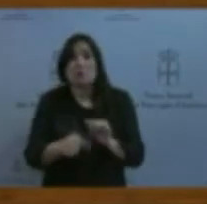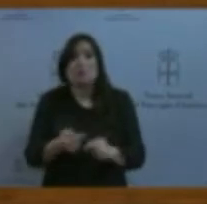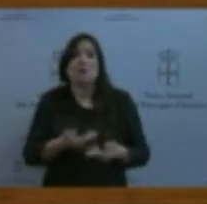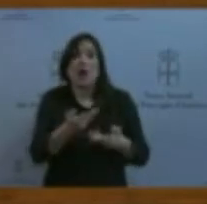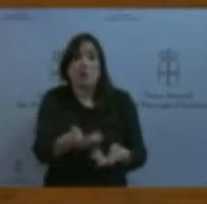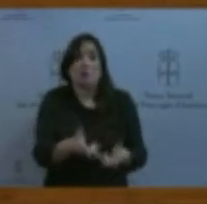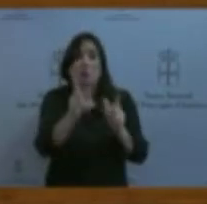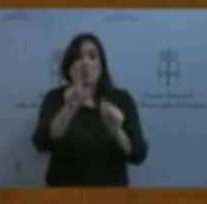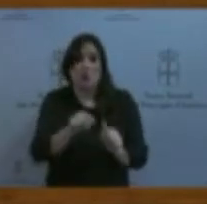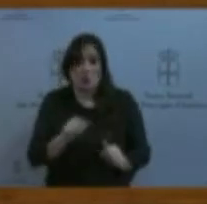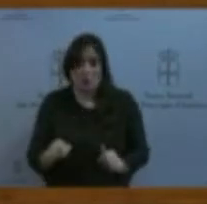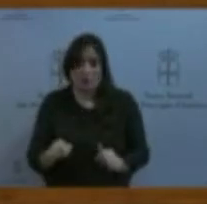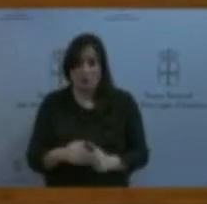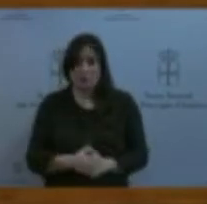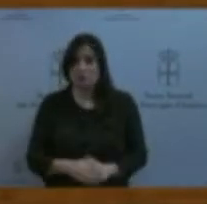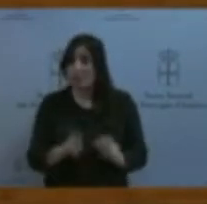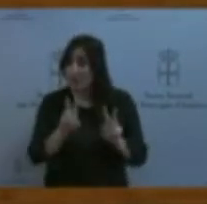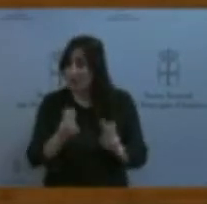de consenso,